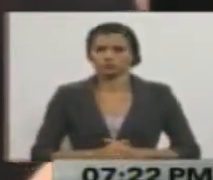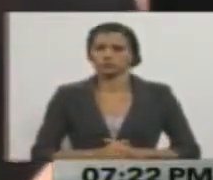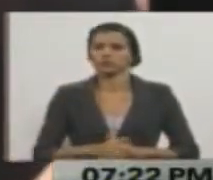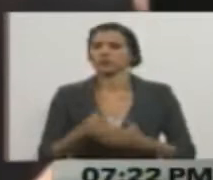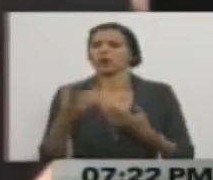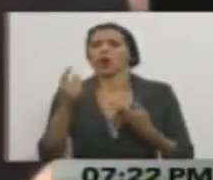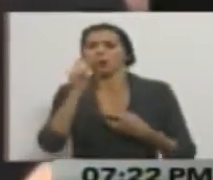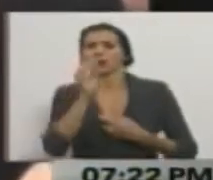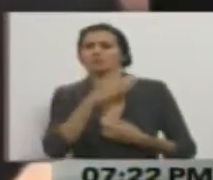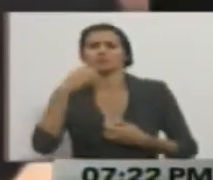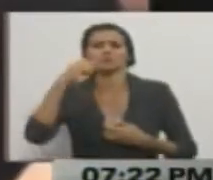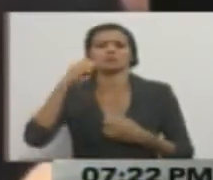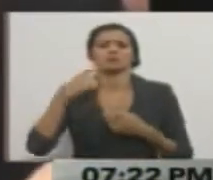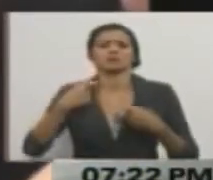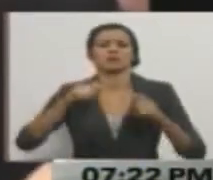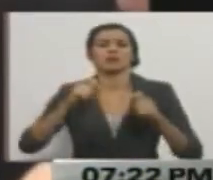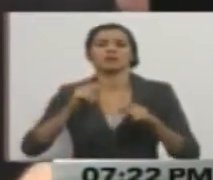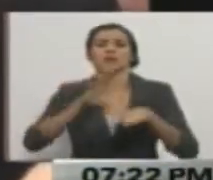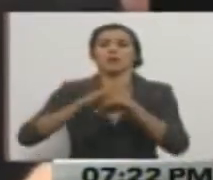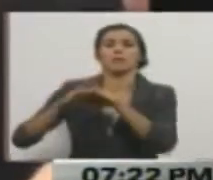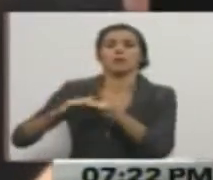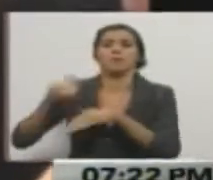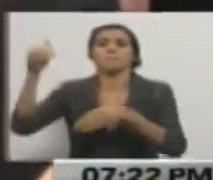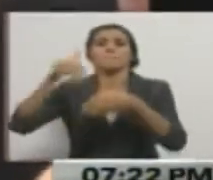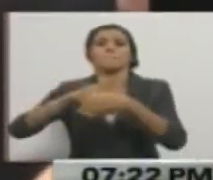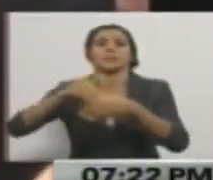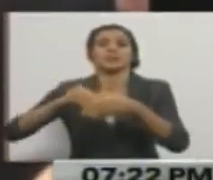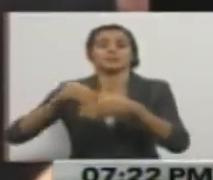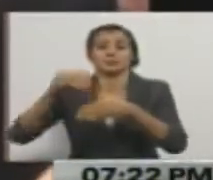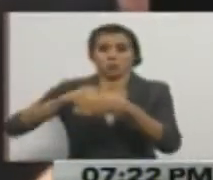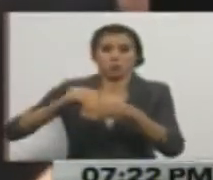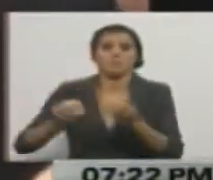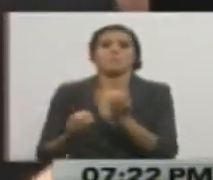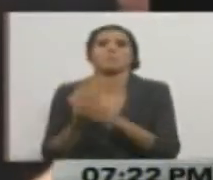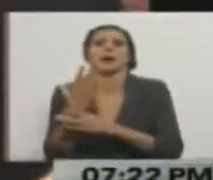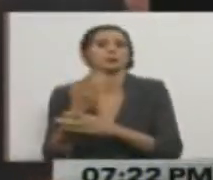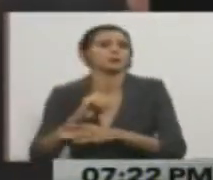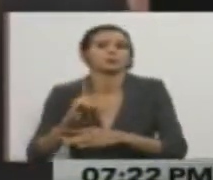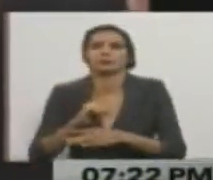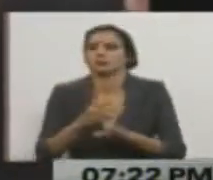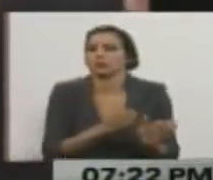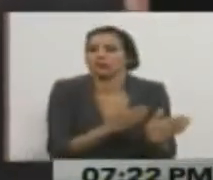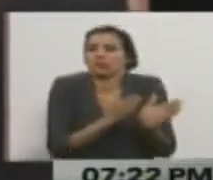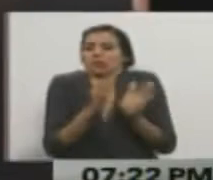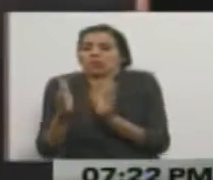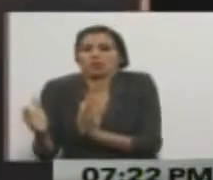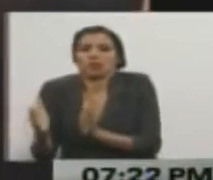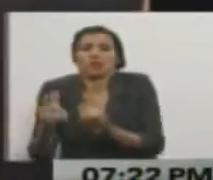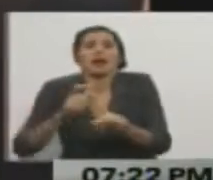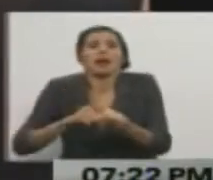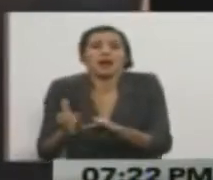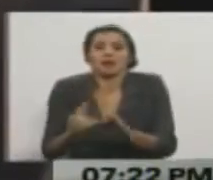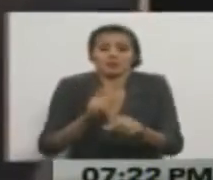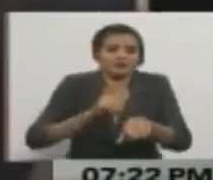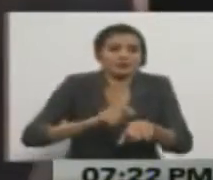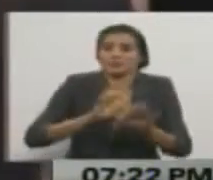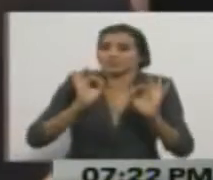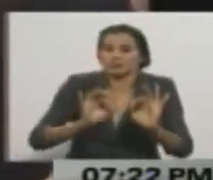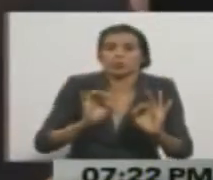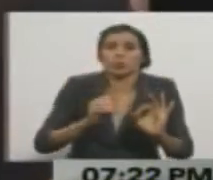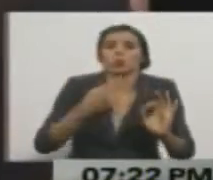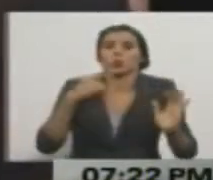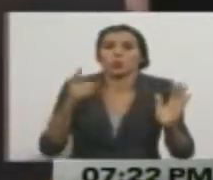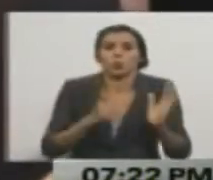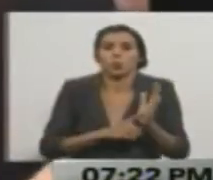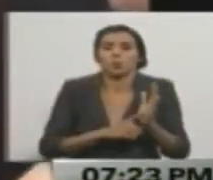tratado de convocar en el mes de mayo, cuando la ventana cronológica es muy clara. Tenía que haber sido inmediatamente después que se cumpliera la mitad